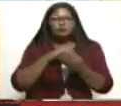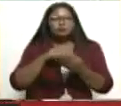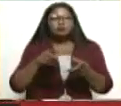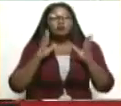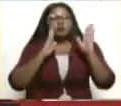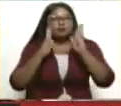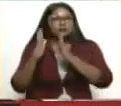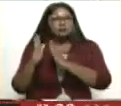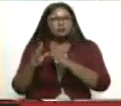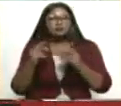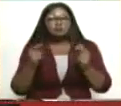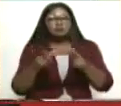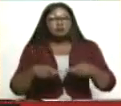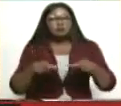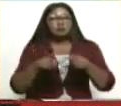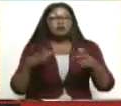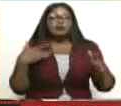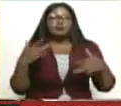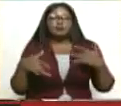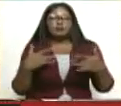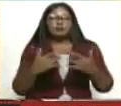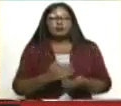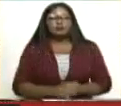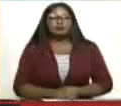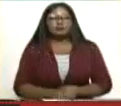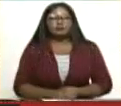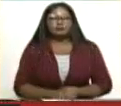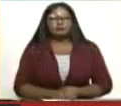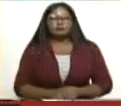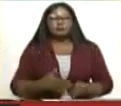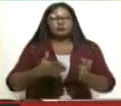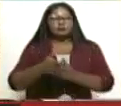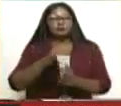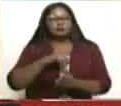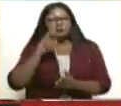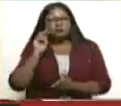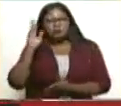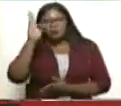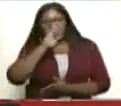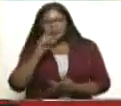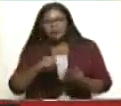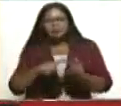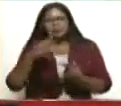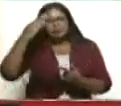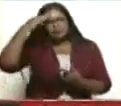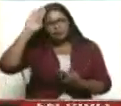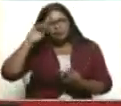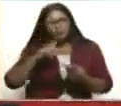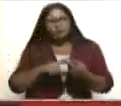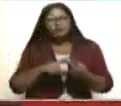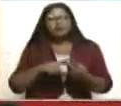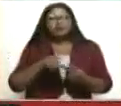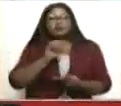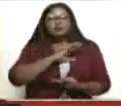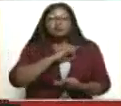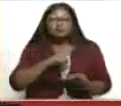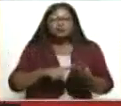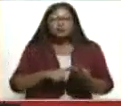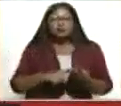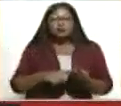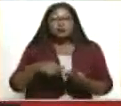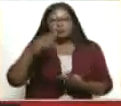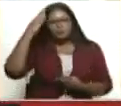de las reuniones y actividades. Como garantes, Brasil, Cuba, Chile,